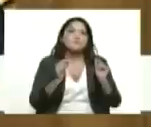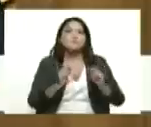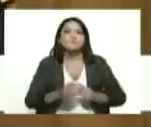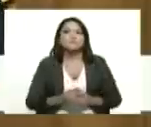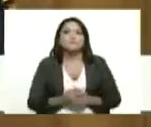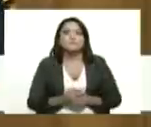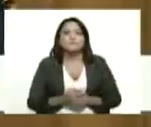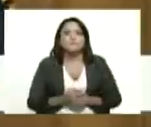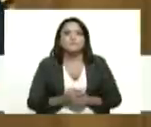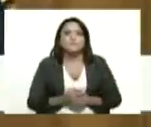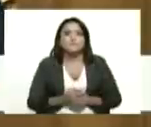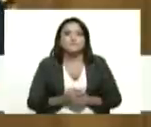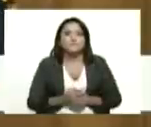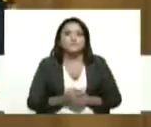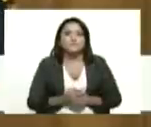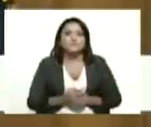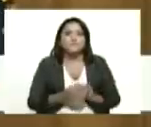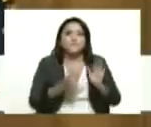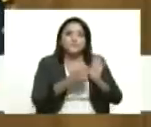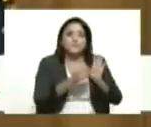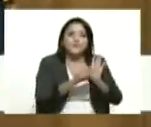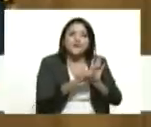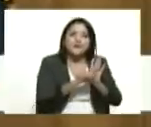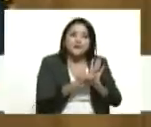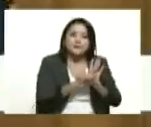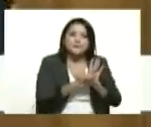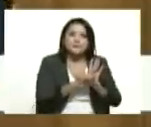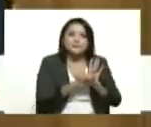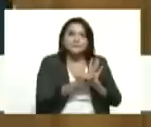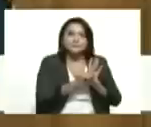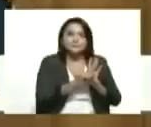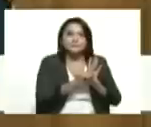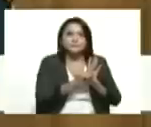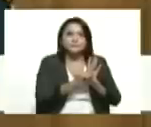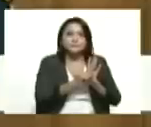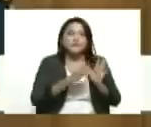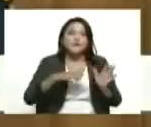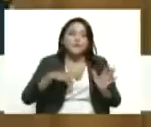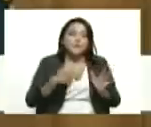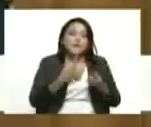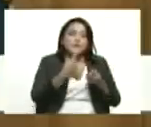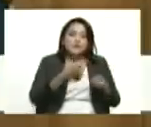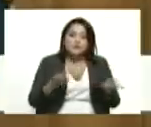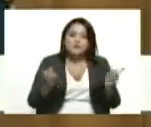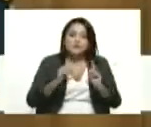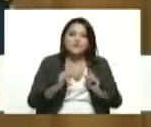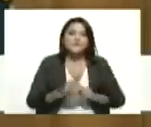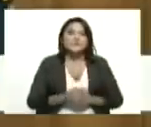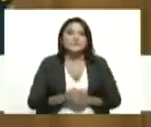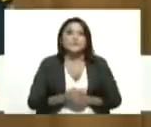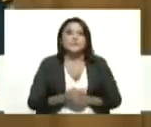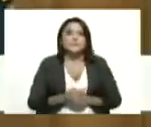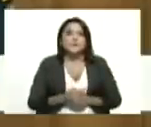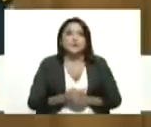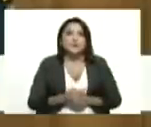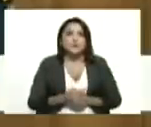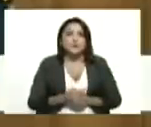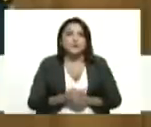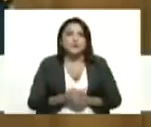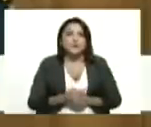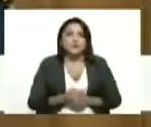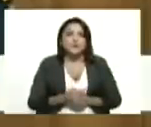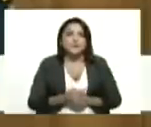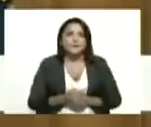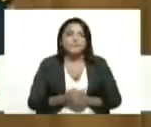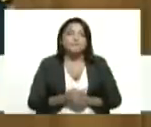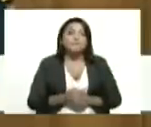La extinción de dominio, bienes sujetos a la extinción de dominio. La extinción de dominio podrá declararse en los siguientes supuestos. Bienes que